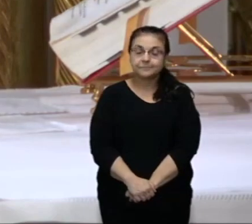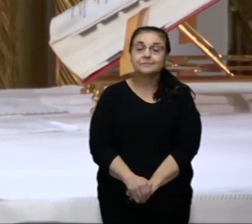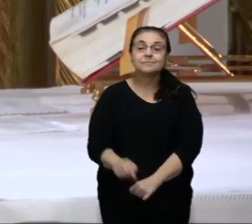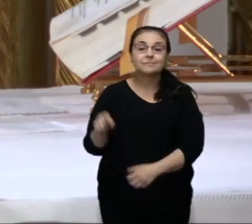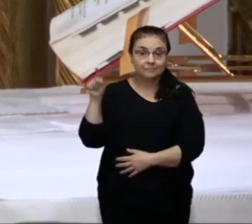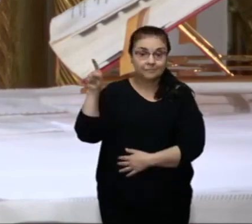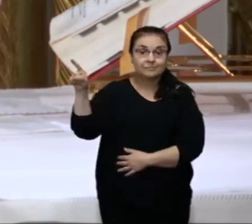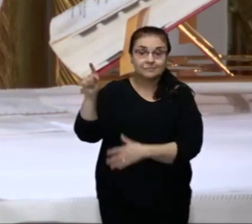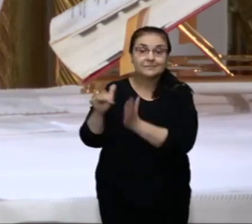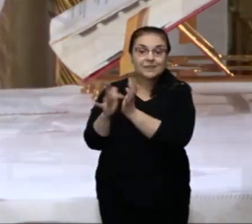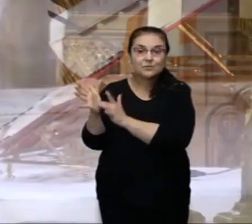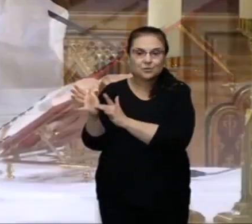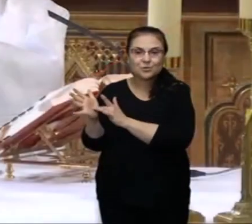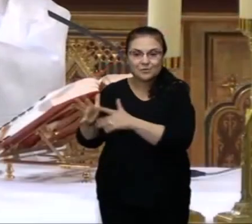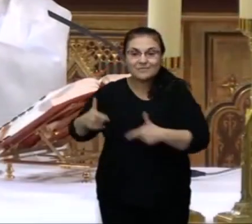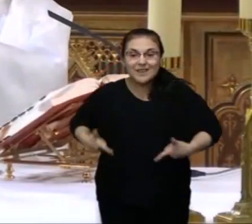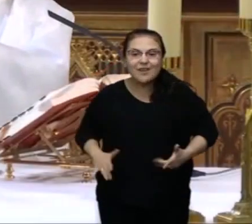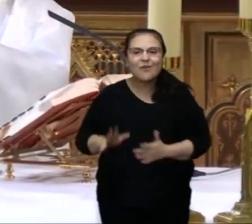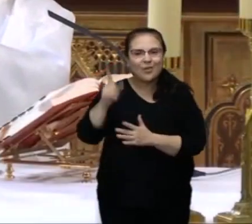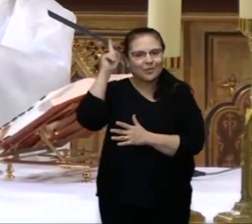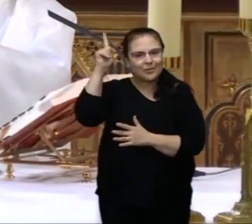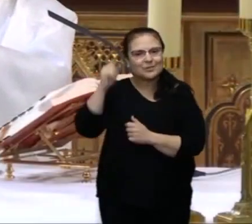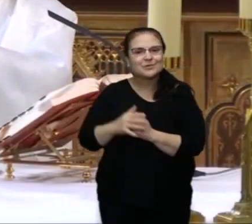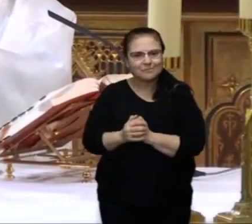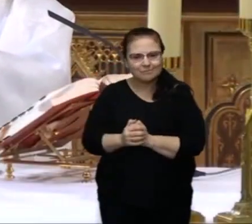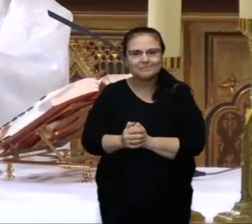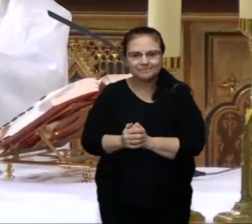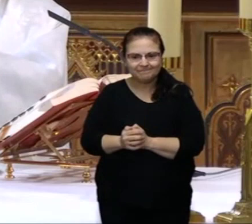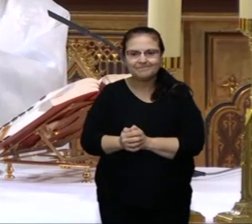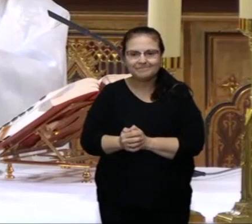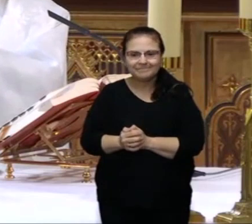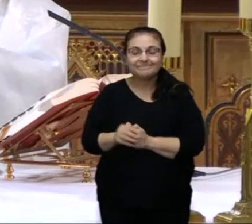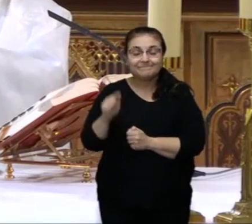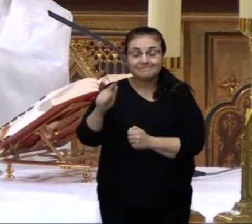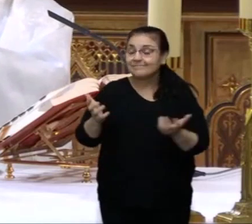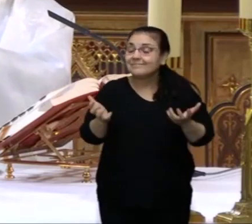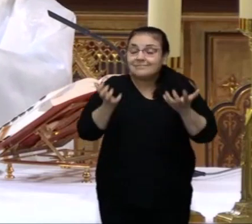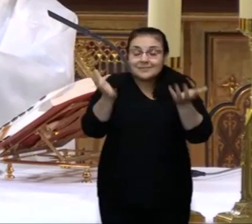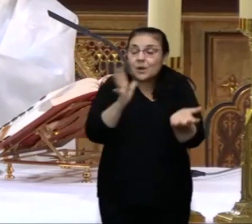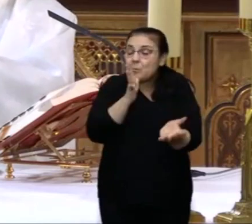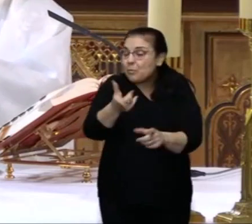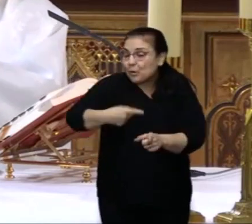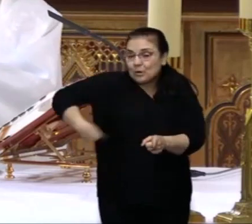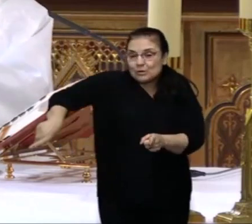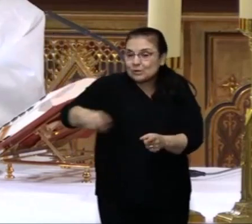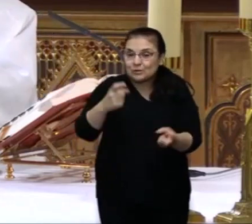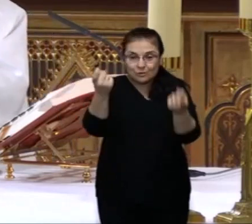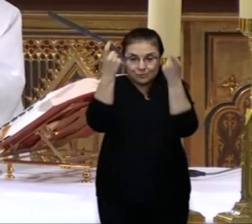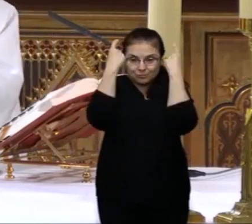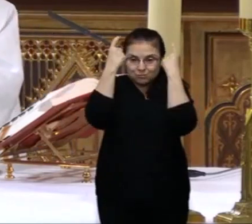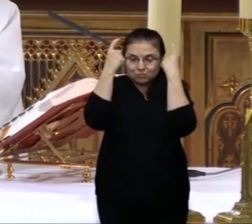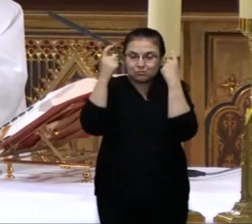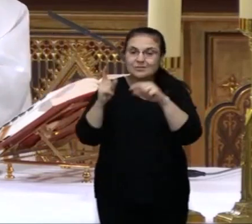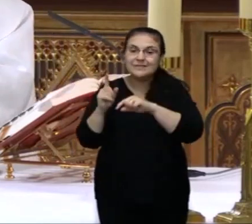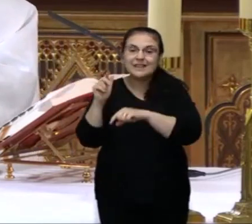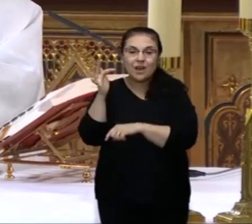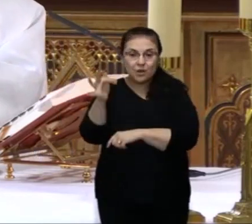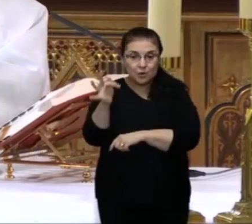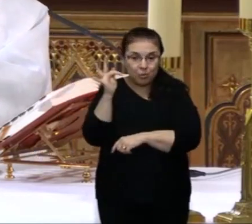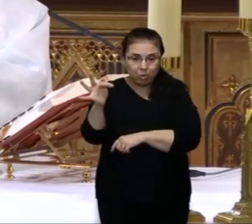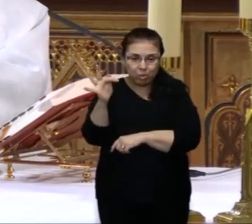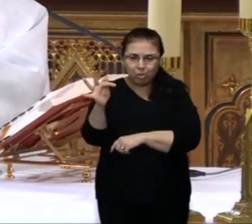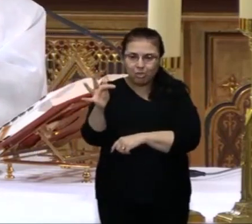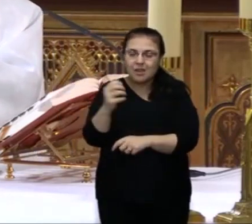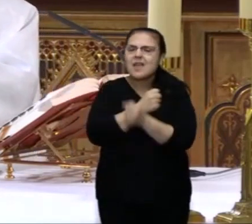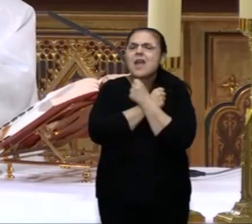Este es Jesús, el Hijo de Dios, que se entregó por nosotros y nos enseñó en la cruz cómo hay que